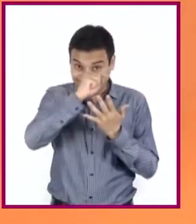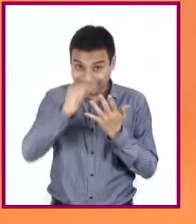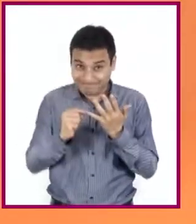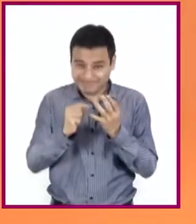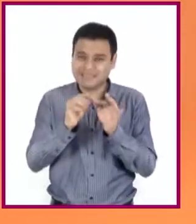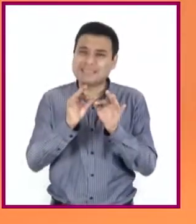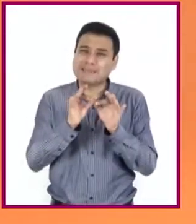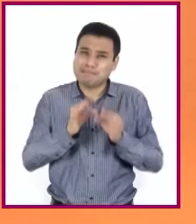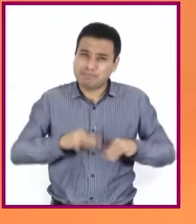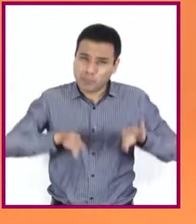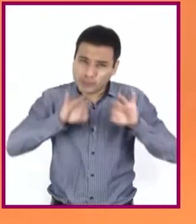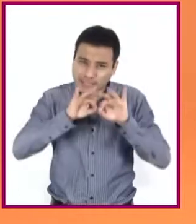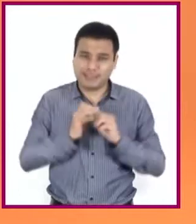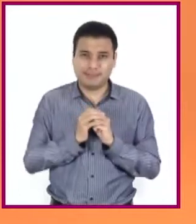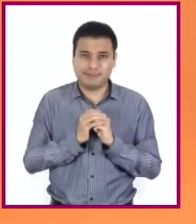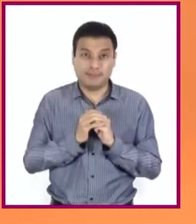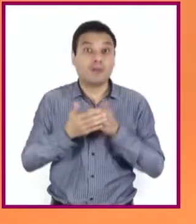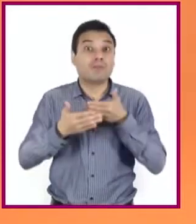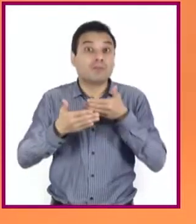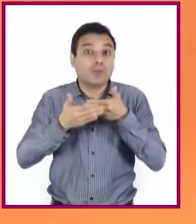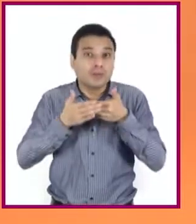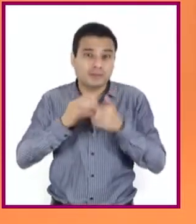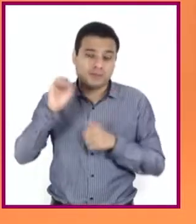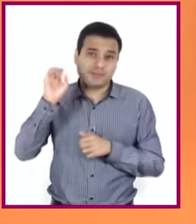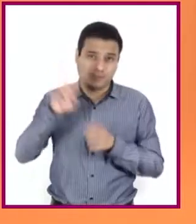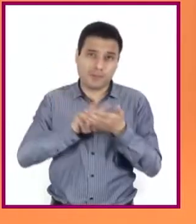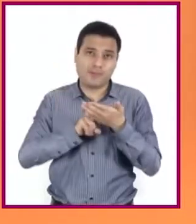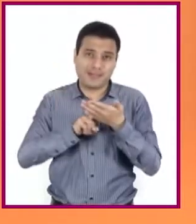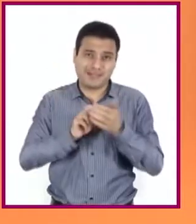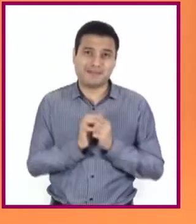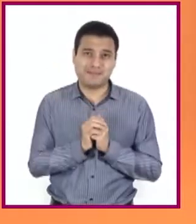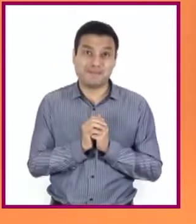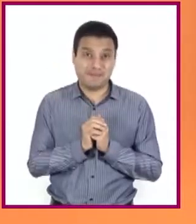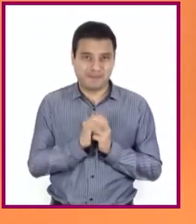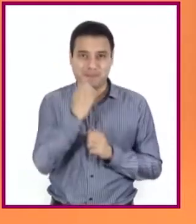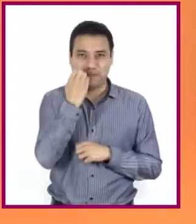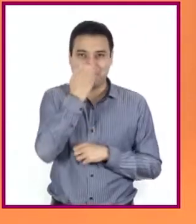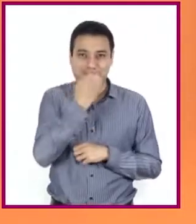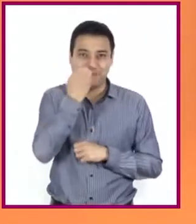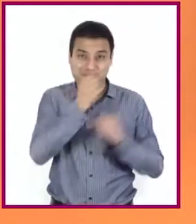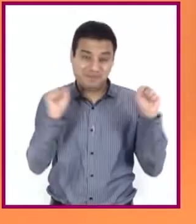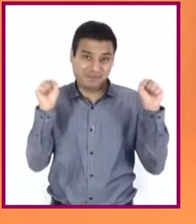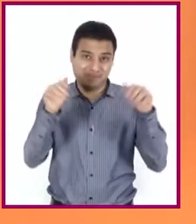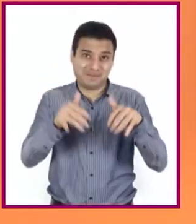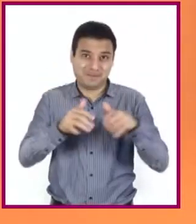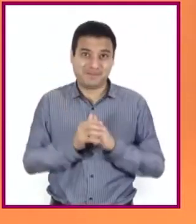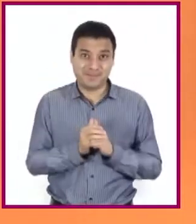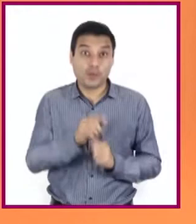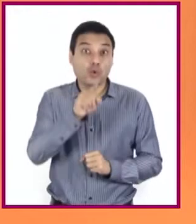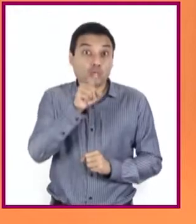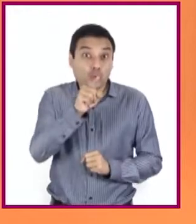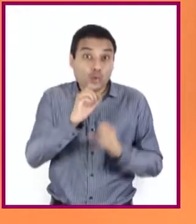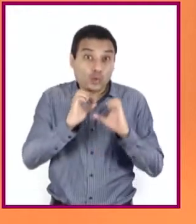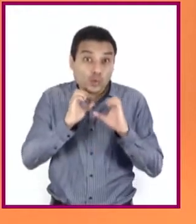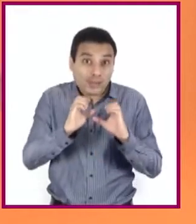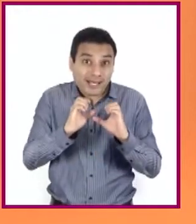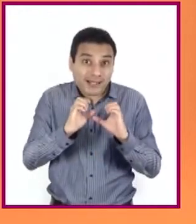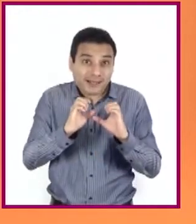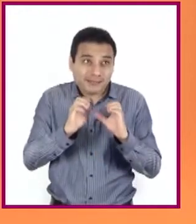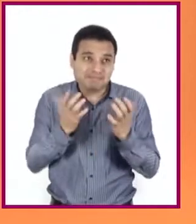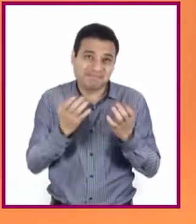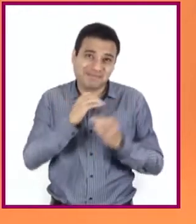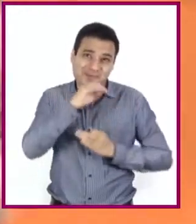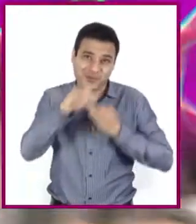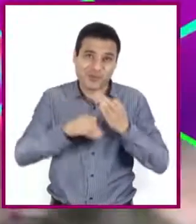importantes para que pronto lleguemos al semáforo verde y regresemos a nuestras escuelas. Si se cuidan ustedes, nos